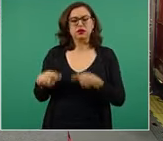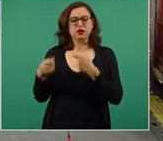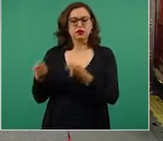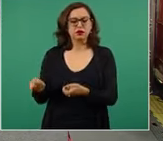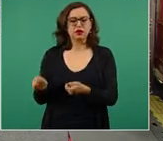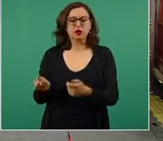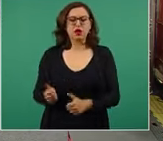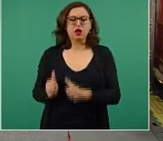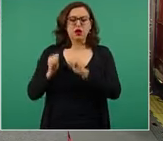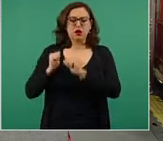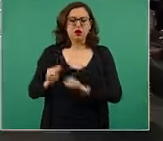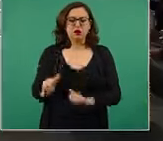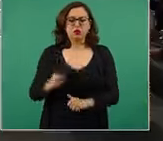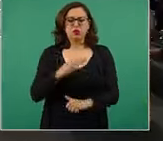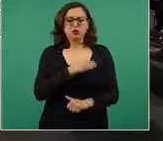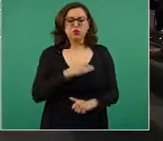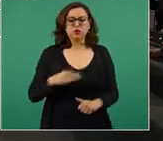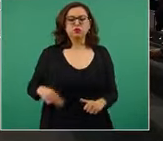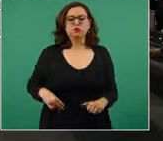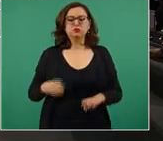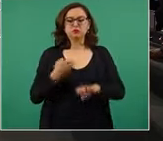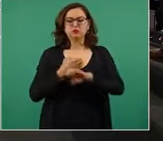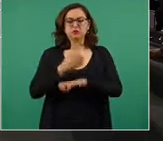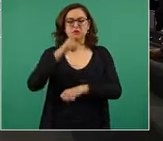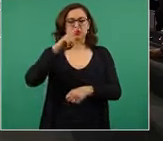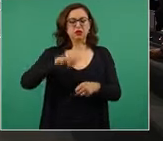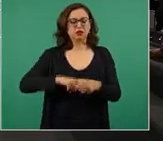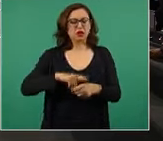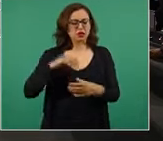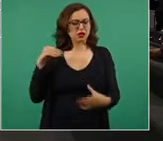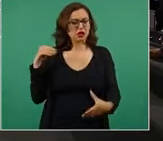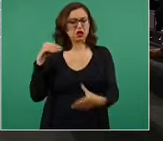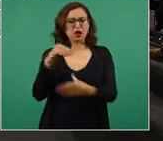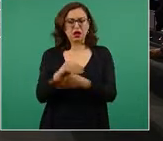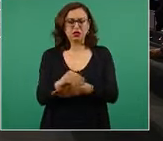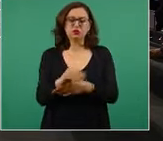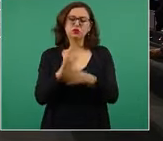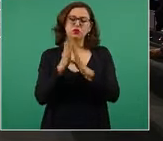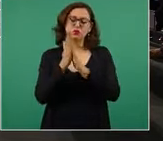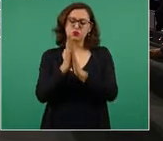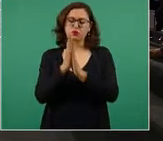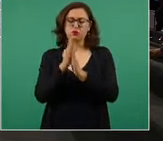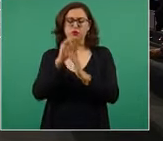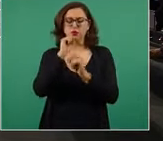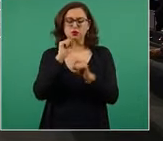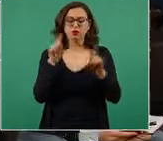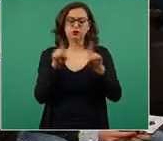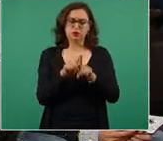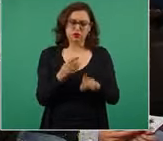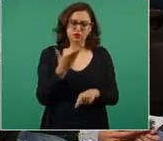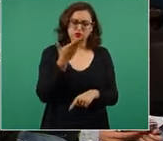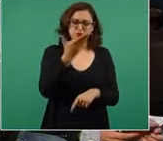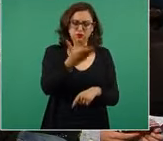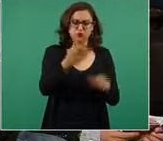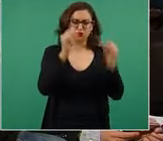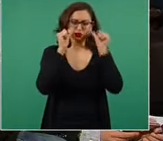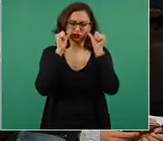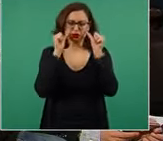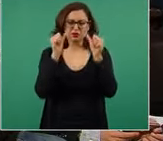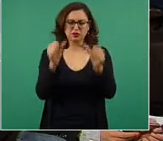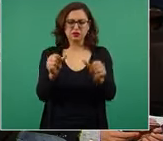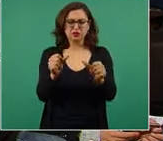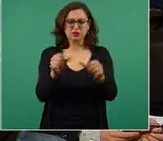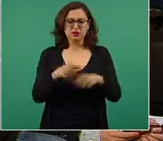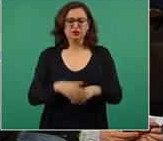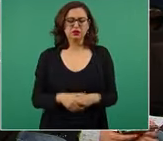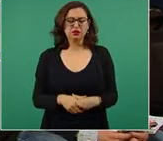y el gobierno del estado no les hacen caso. También me piden que lo conecte con ustedes para que puedan